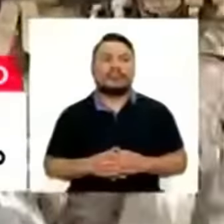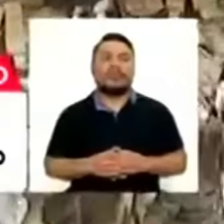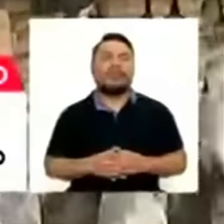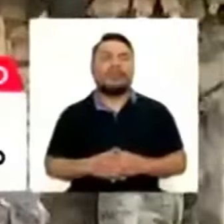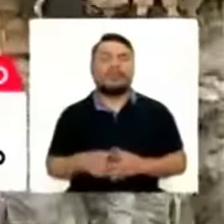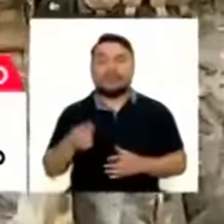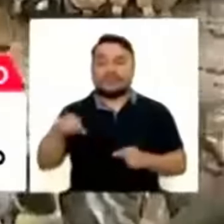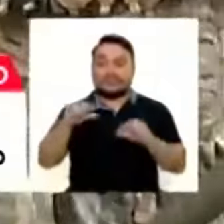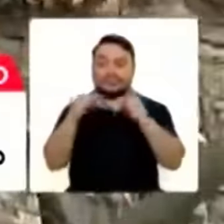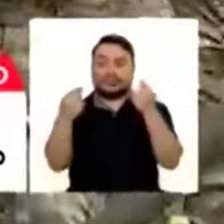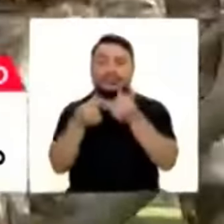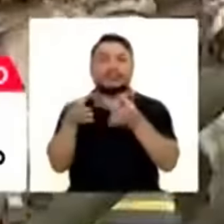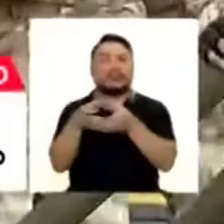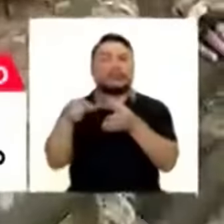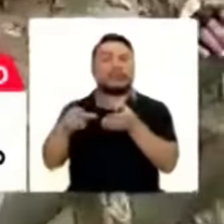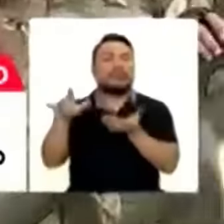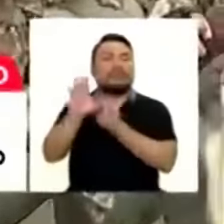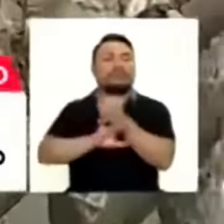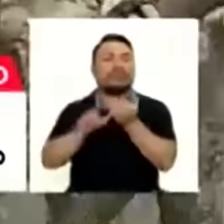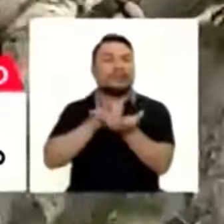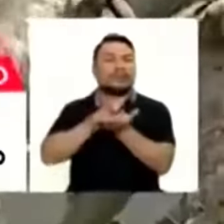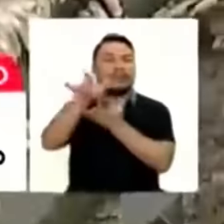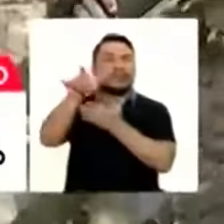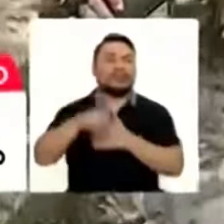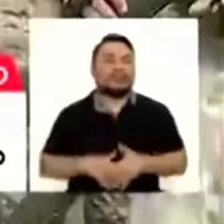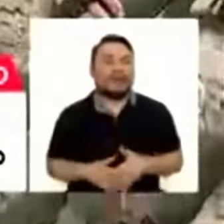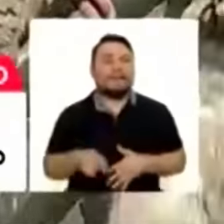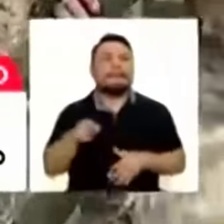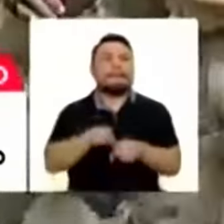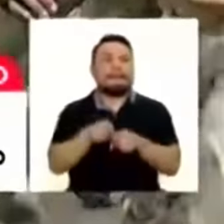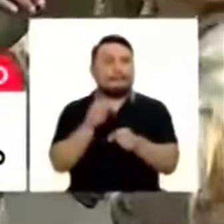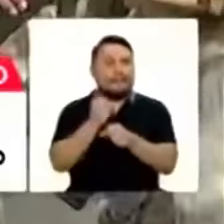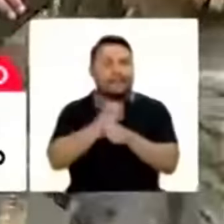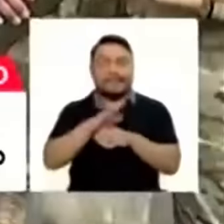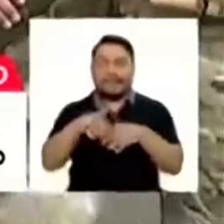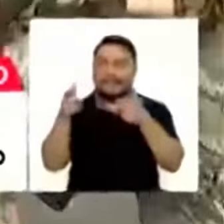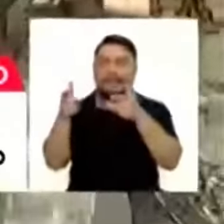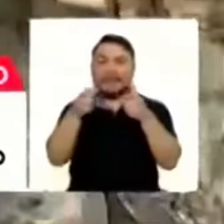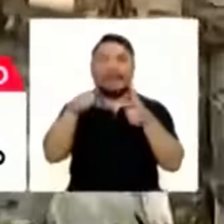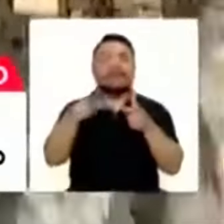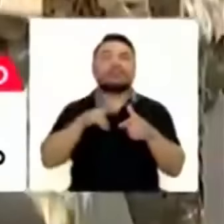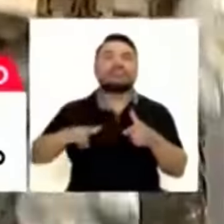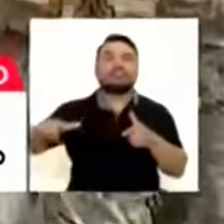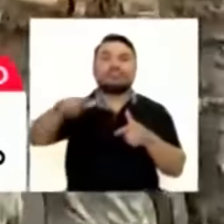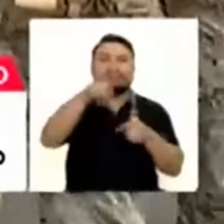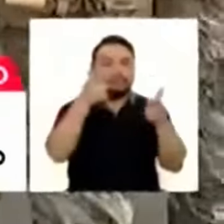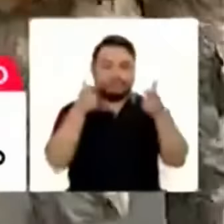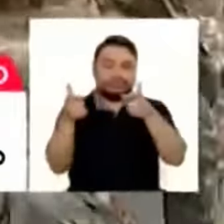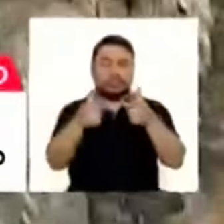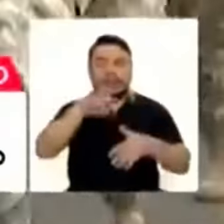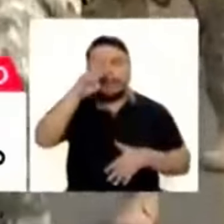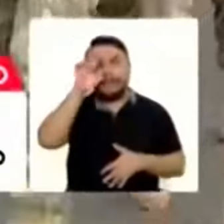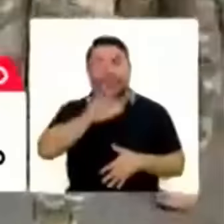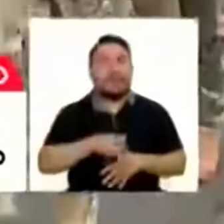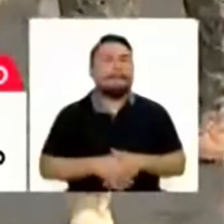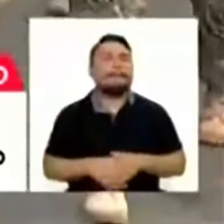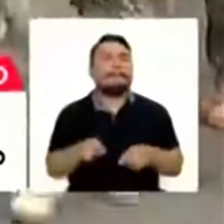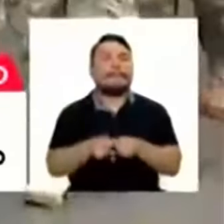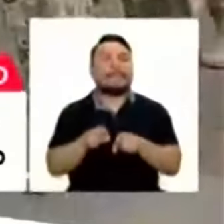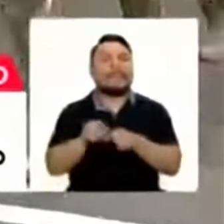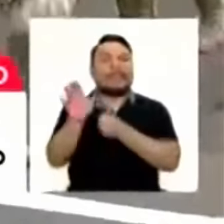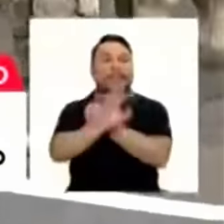El personal de defensa aérea ejecuta operaciones de vigilancia en el espacio aéreo, participando en las operaciones de